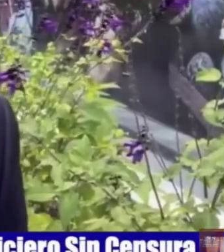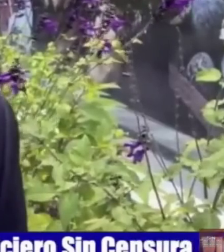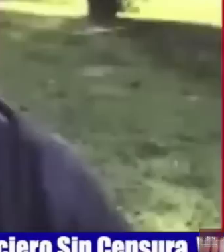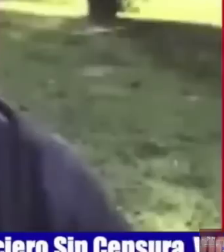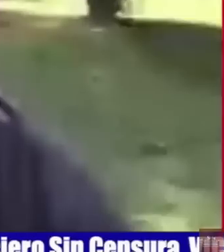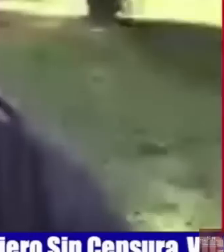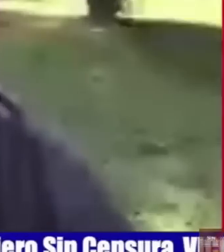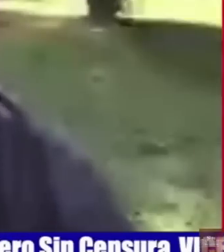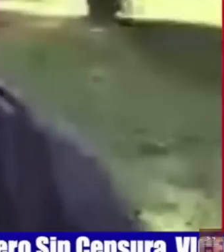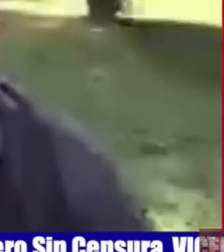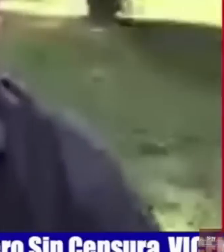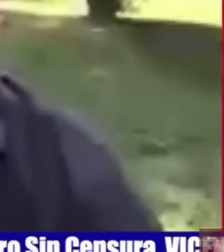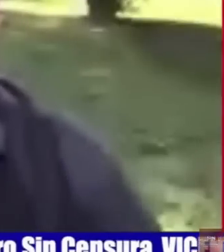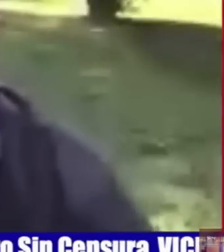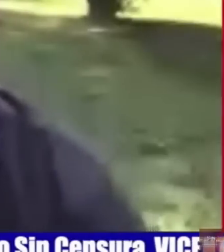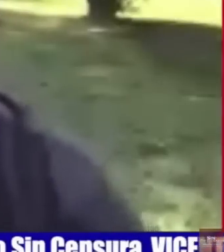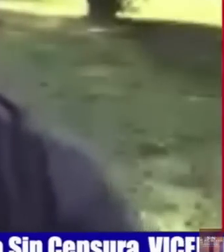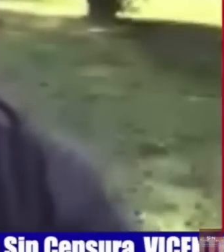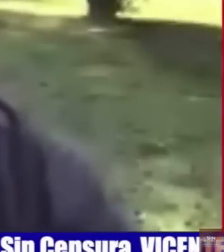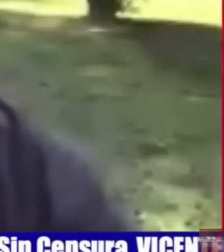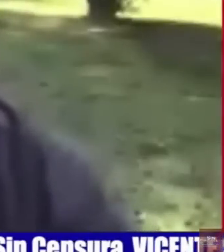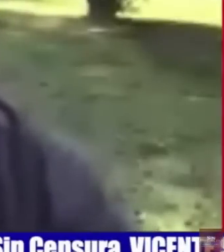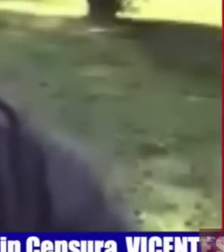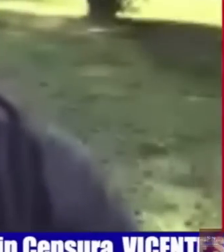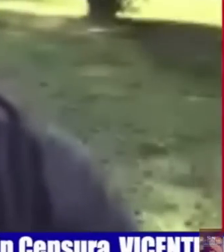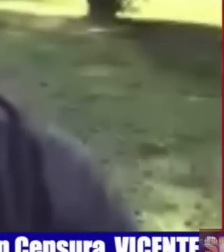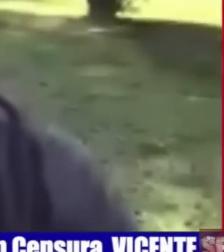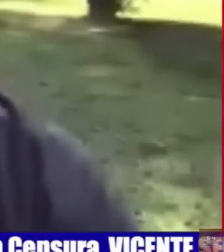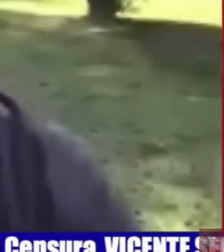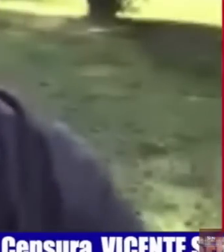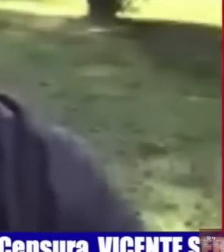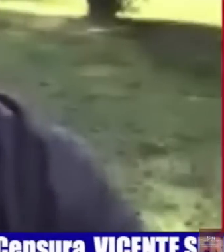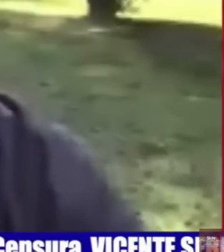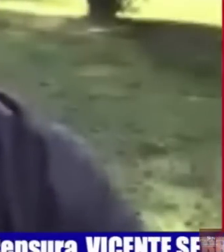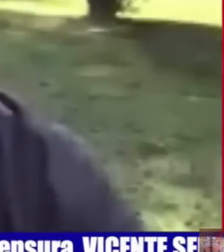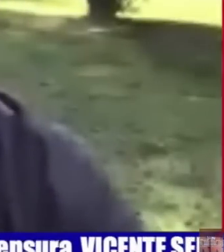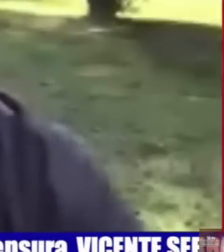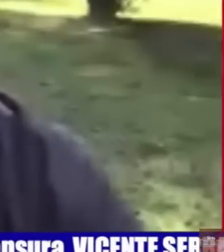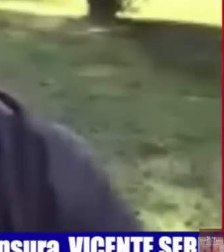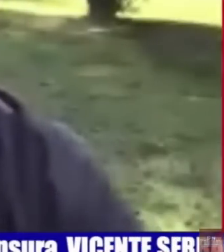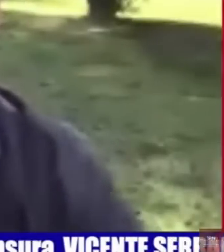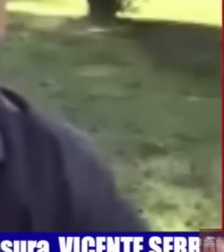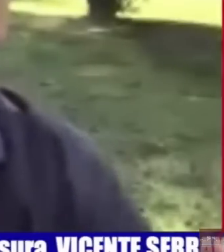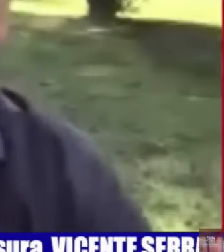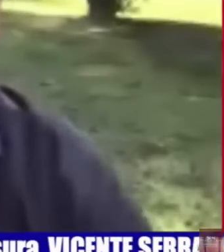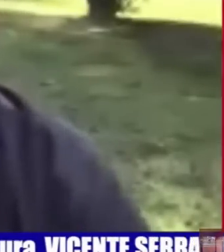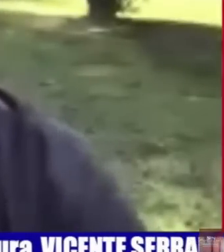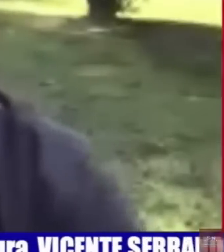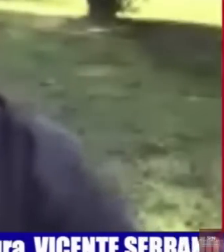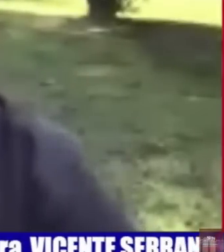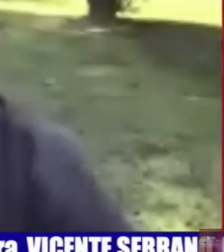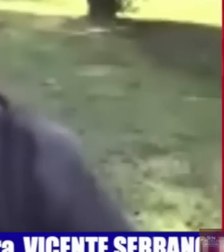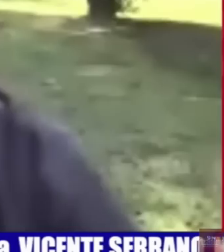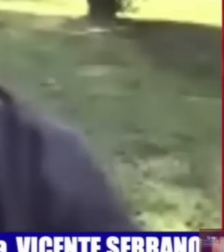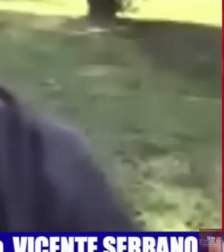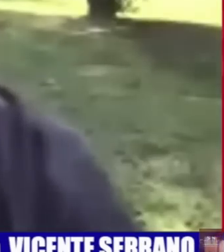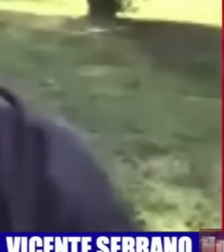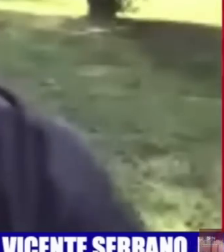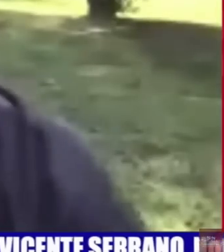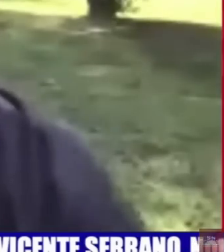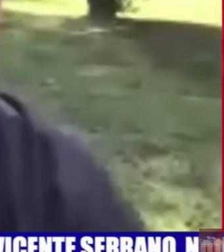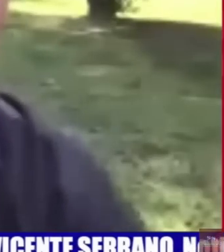Hernández. Creo que lo que has comentado me parece absolutamente puntual.